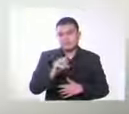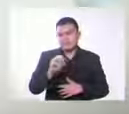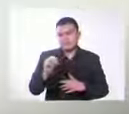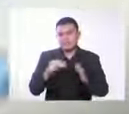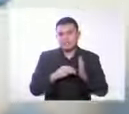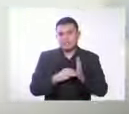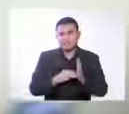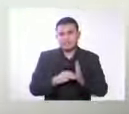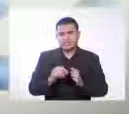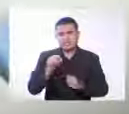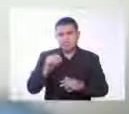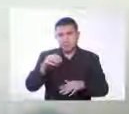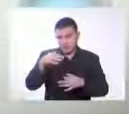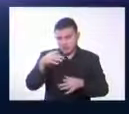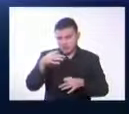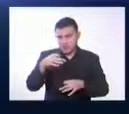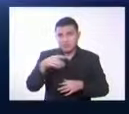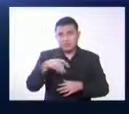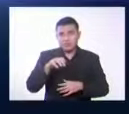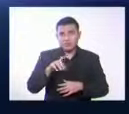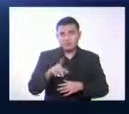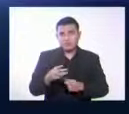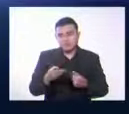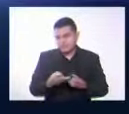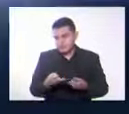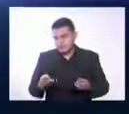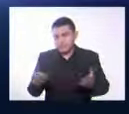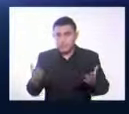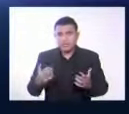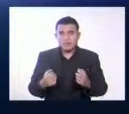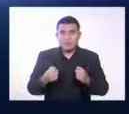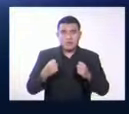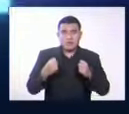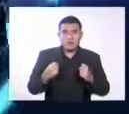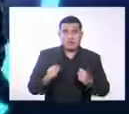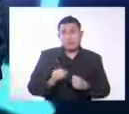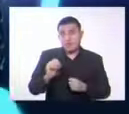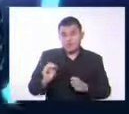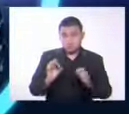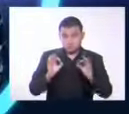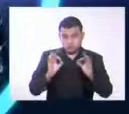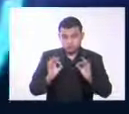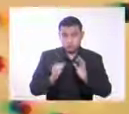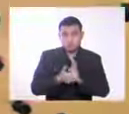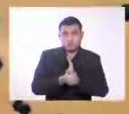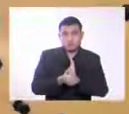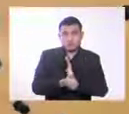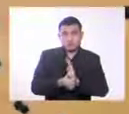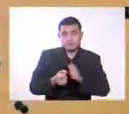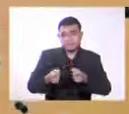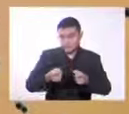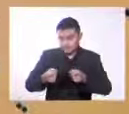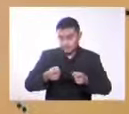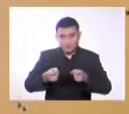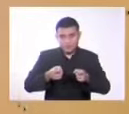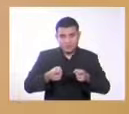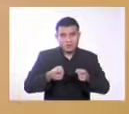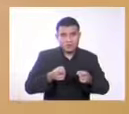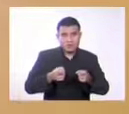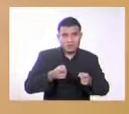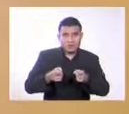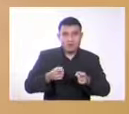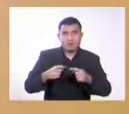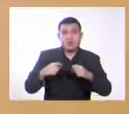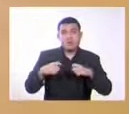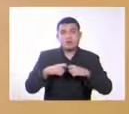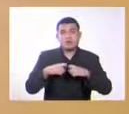de una hoja de papel, algunos materiales se hacen más fuertes o mejoran su capacidad para conducir electricidad, calor o para